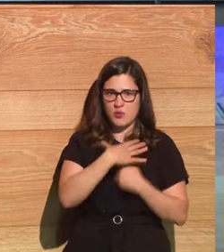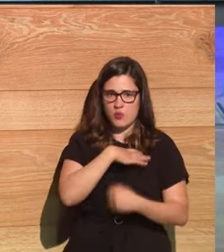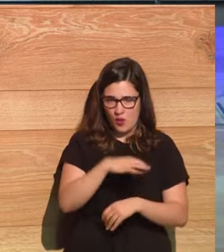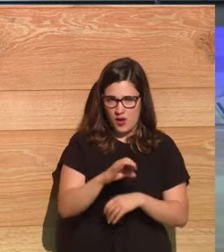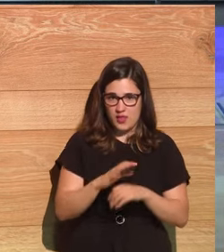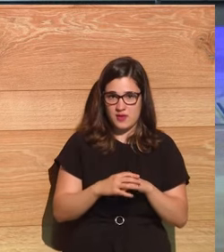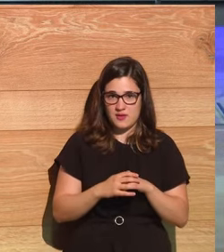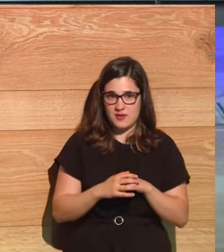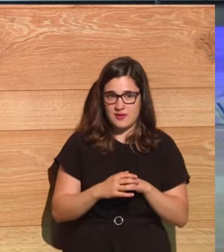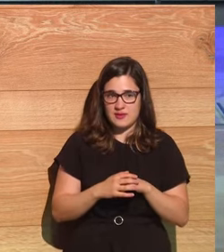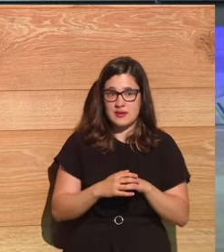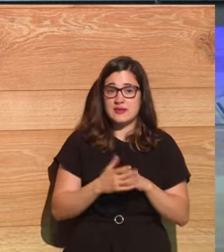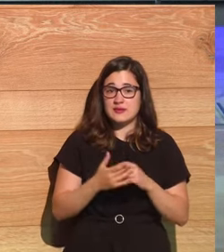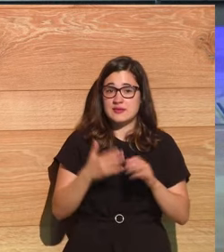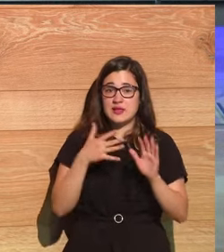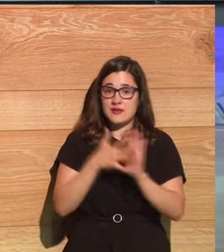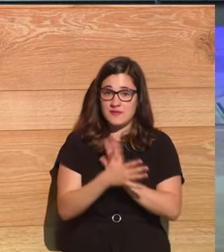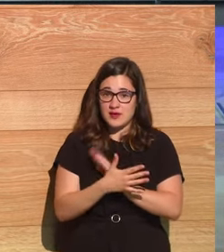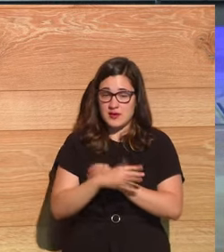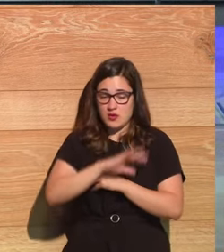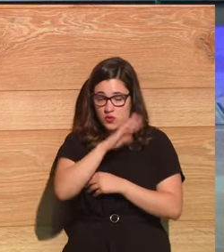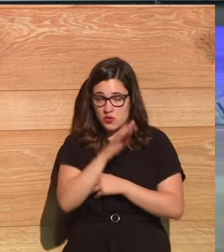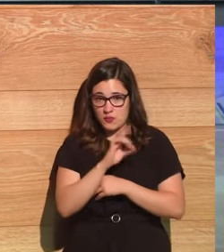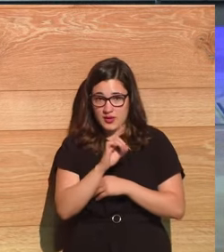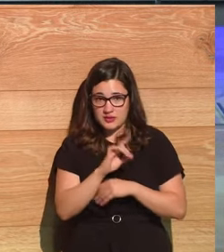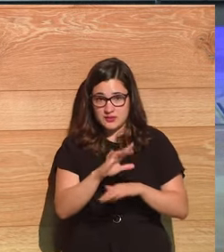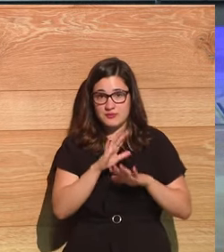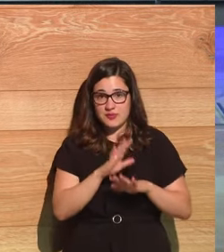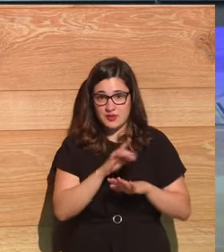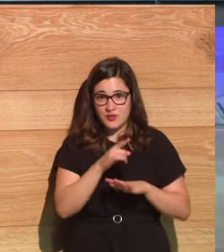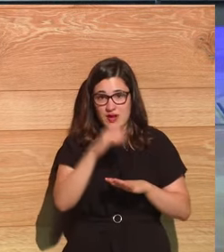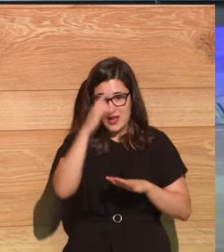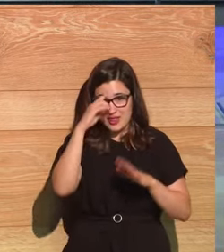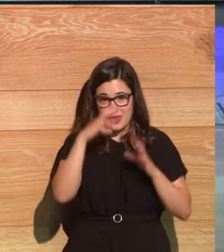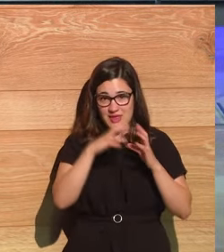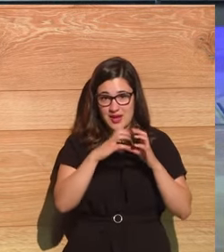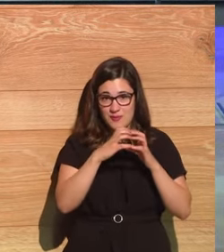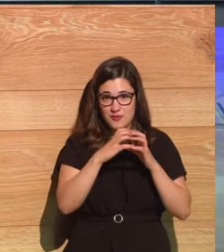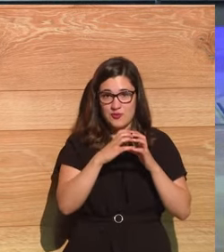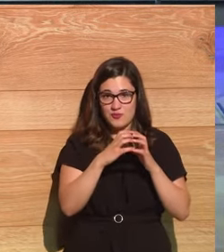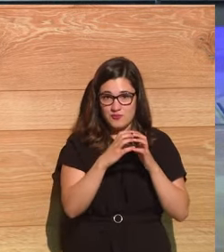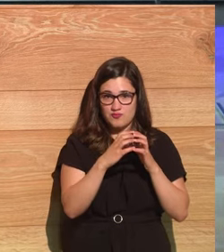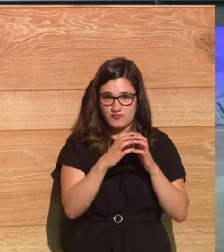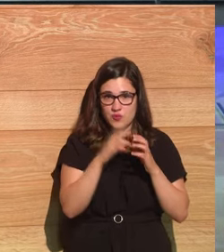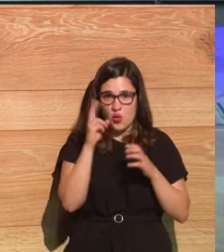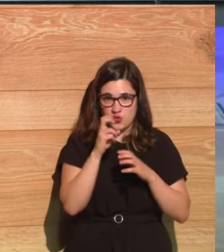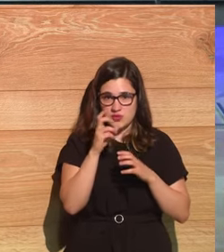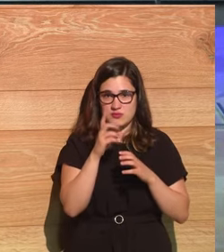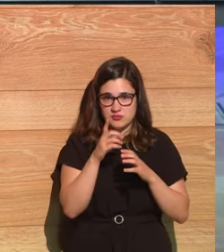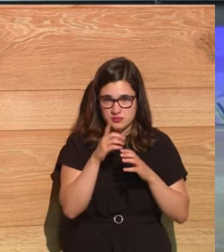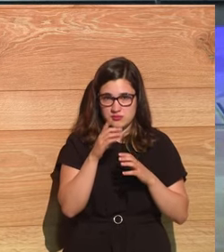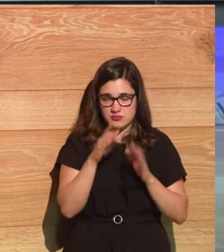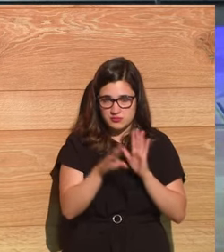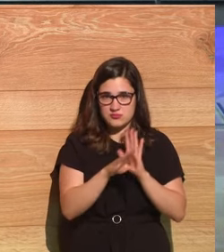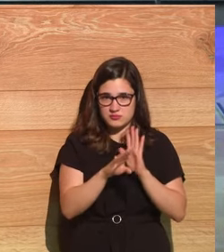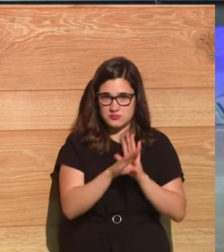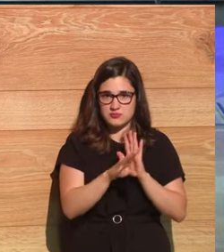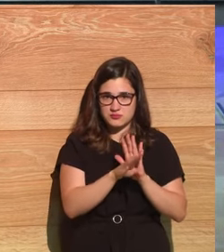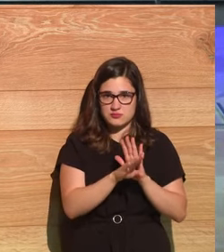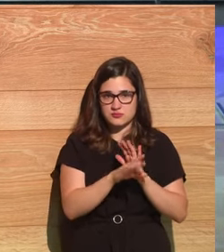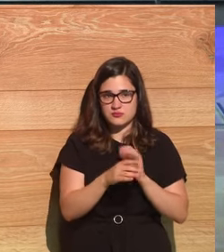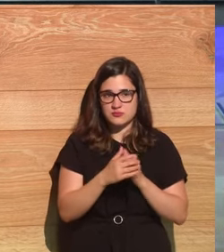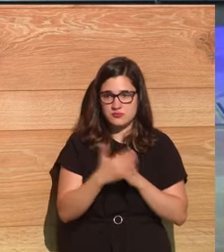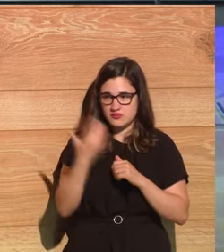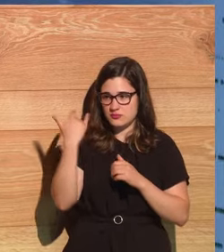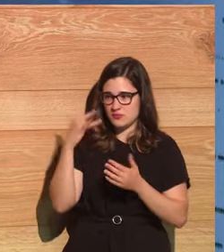significa que, aunque no lo parezca, con la adolescencia ese cerebro aún responde, y que es precisamente porque lo que está es un poco, mira, lo